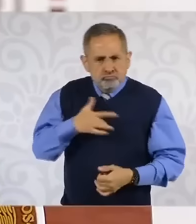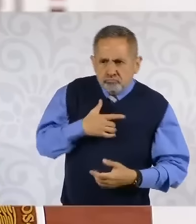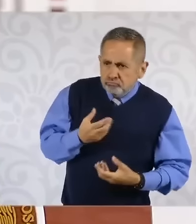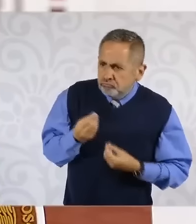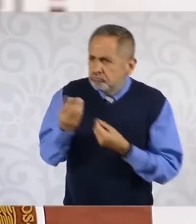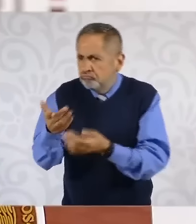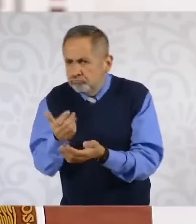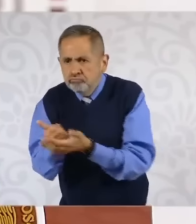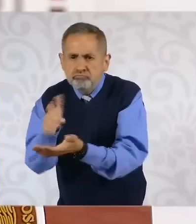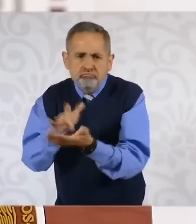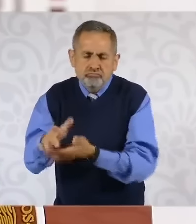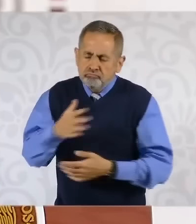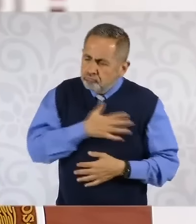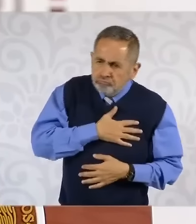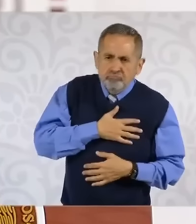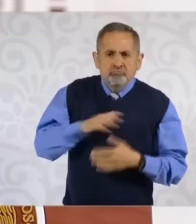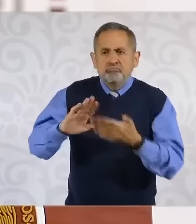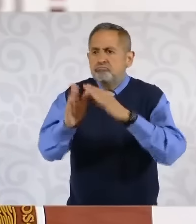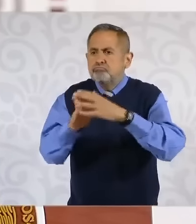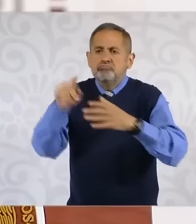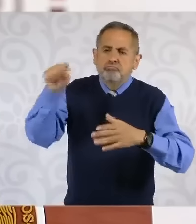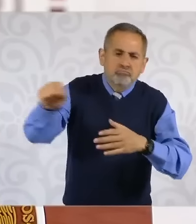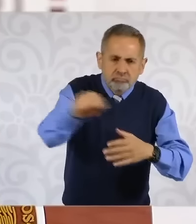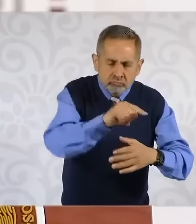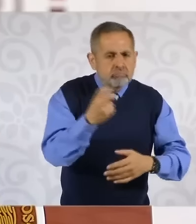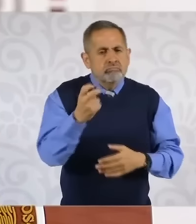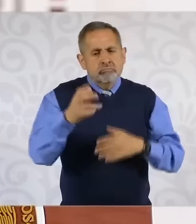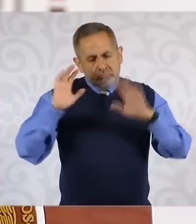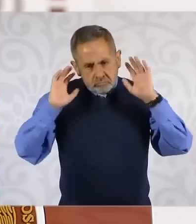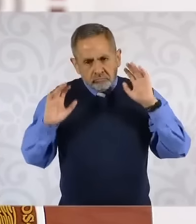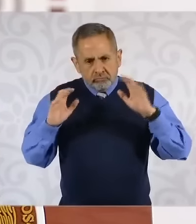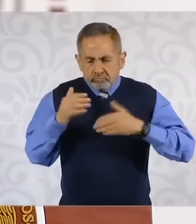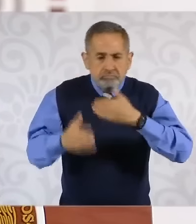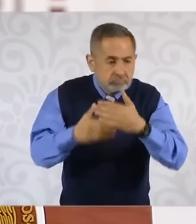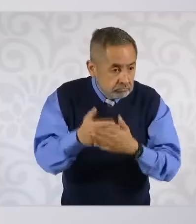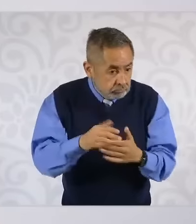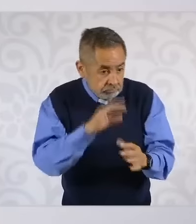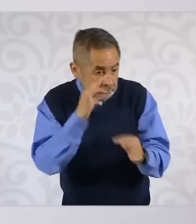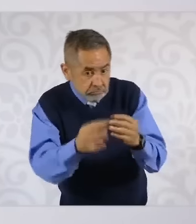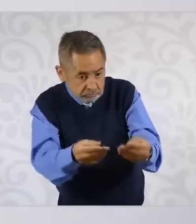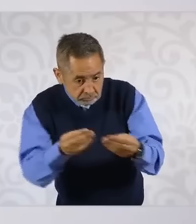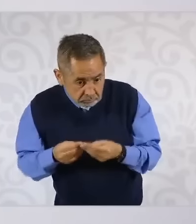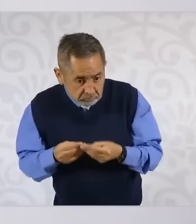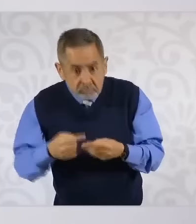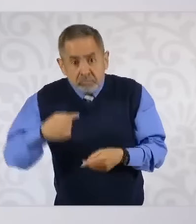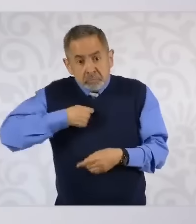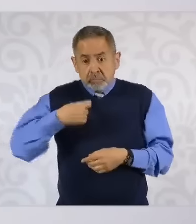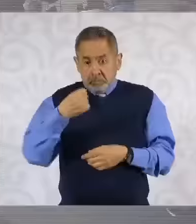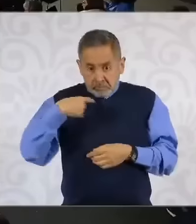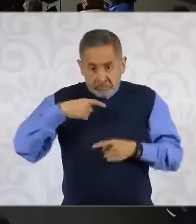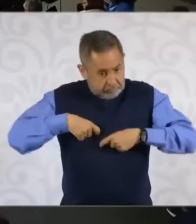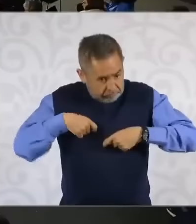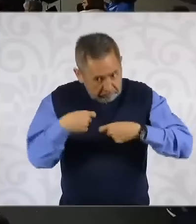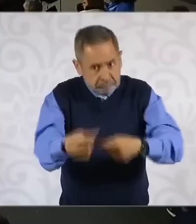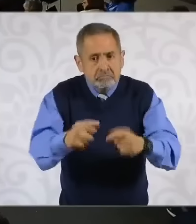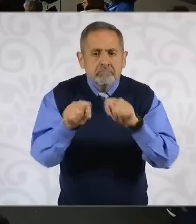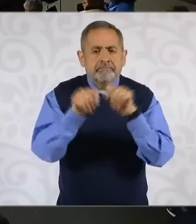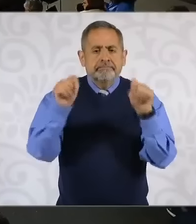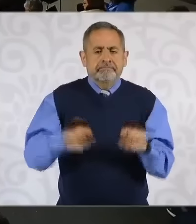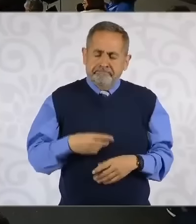profunda y un compromiso con las comunidades. Y después de eso les damos su título, yo misma se los entrego. Gracias,